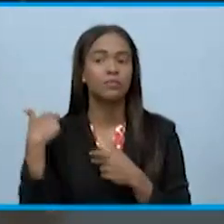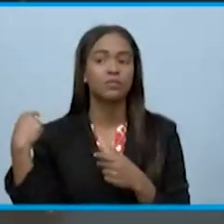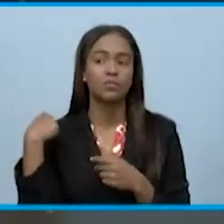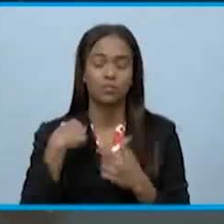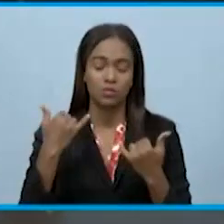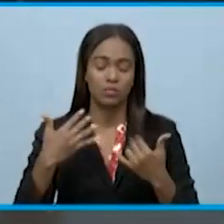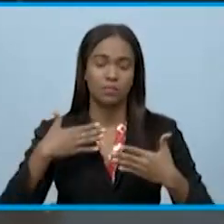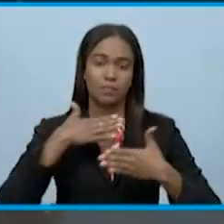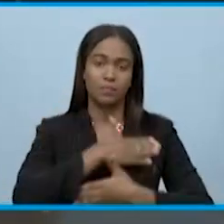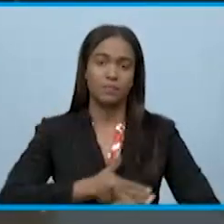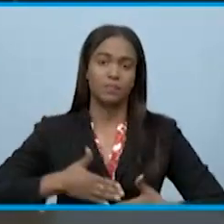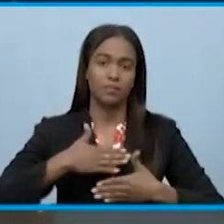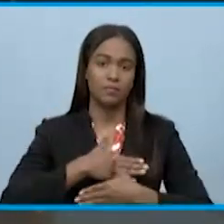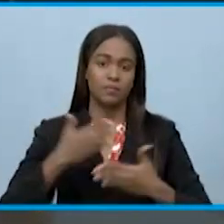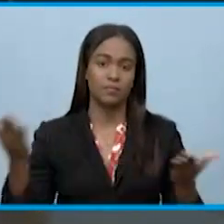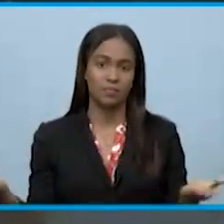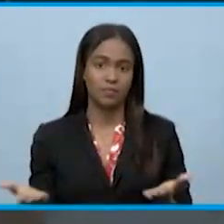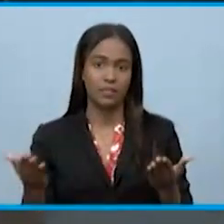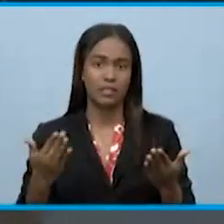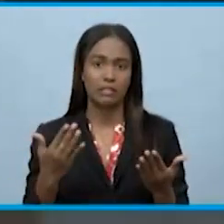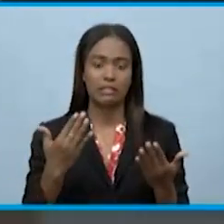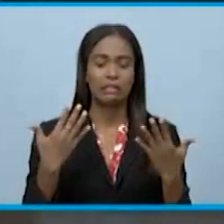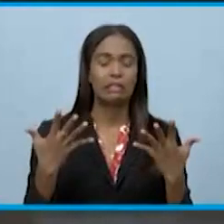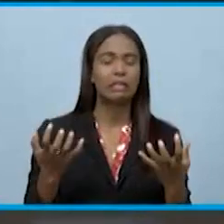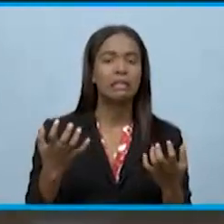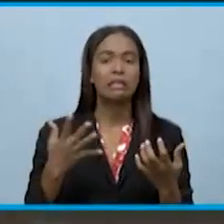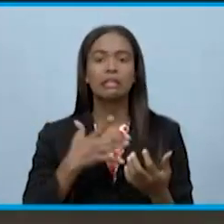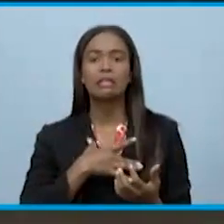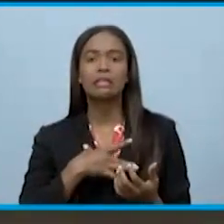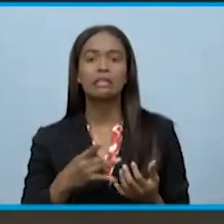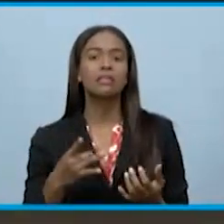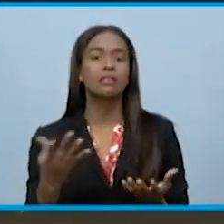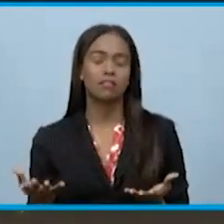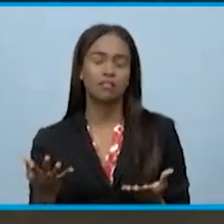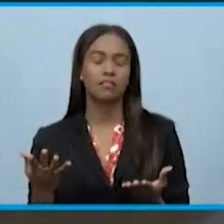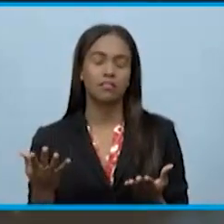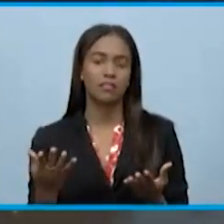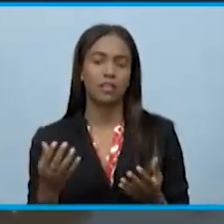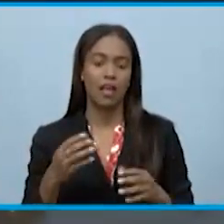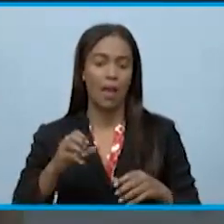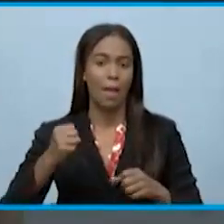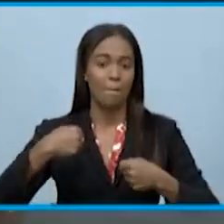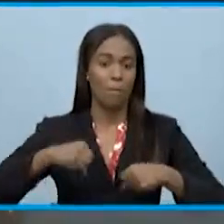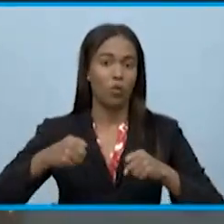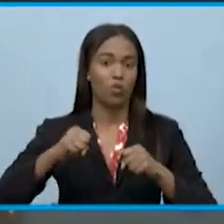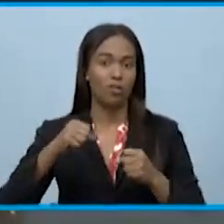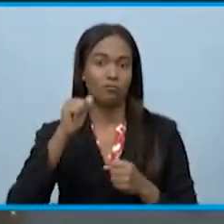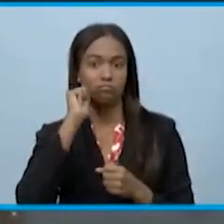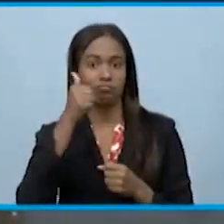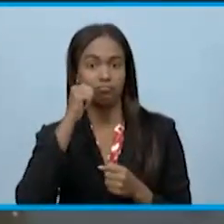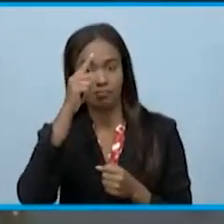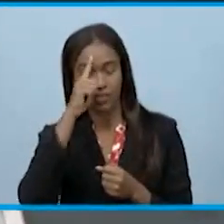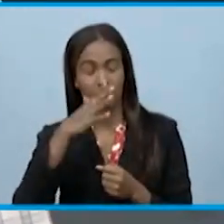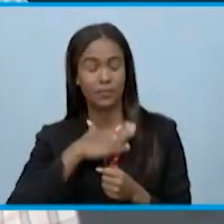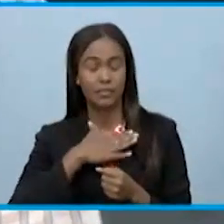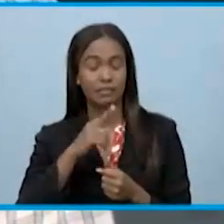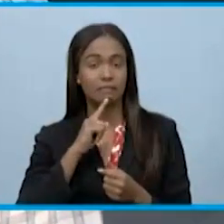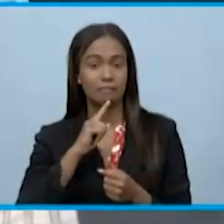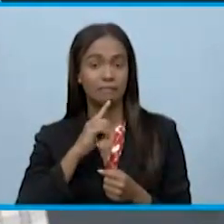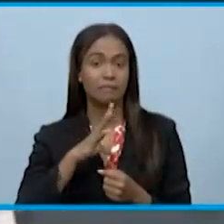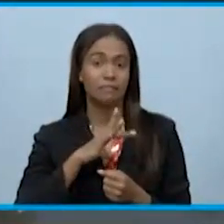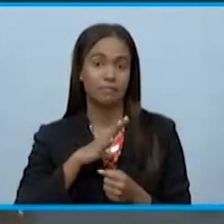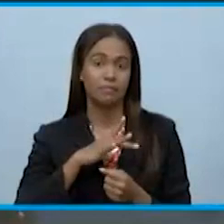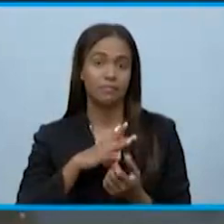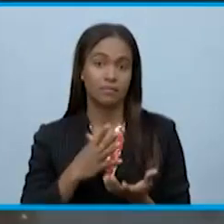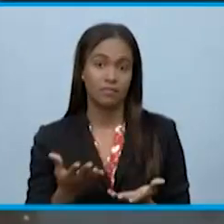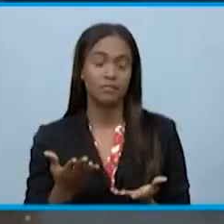hoy disfrutemos de este hobby slash medio de transporte diario, que para mí se ha convertido en lo que es el motor